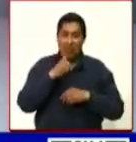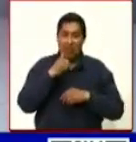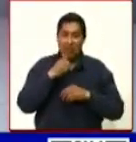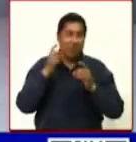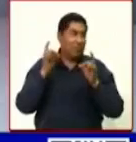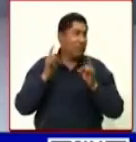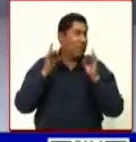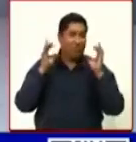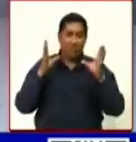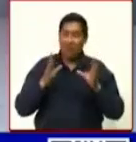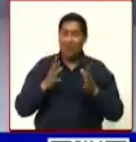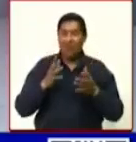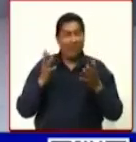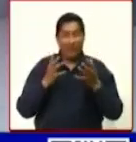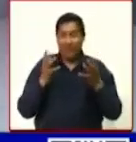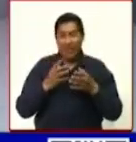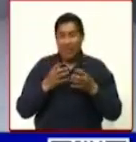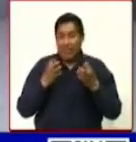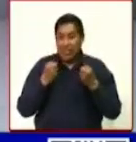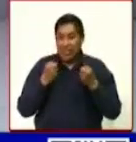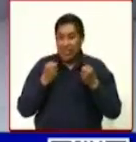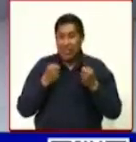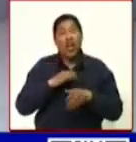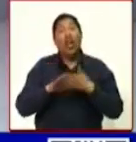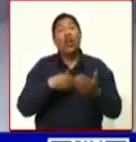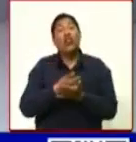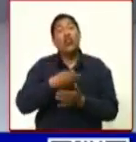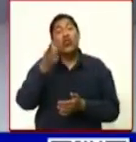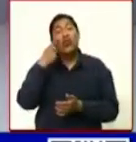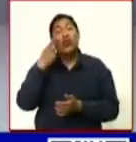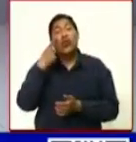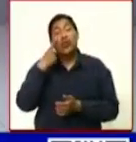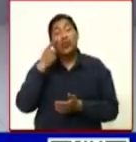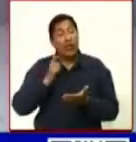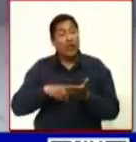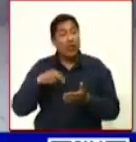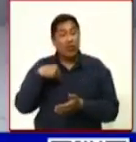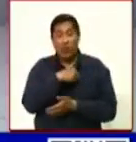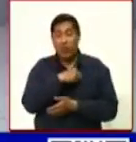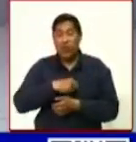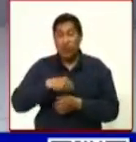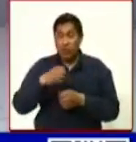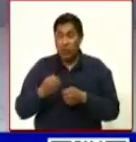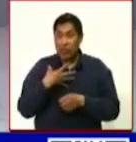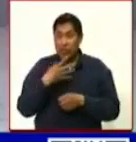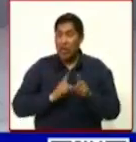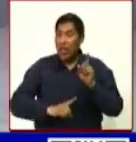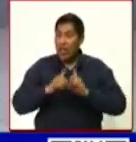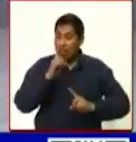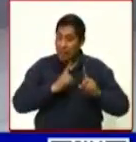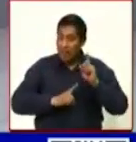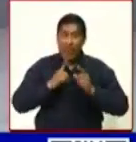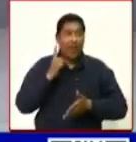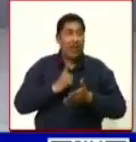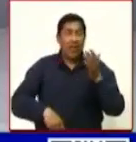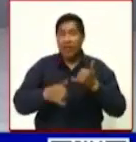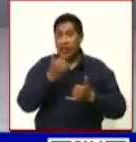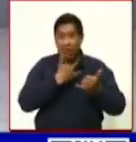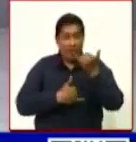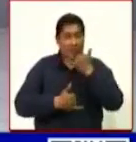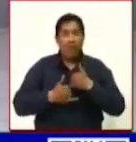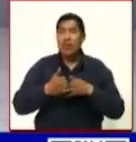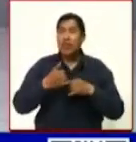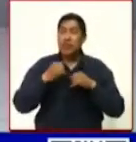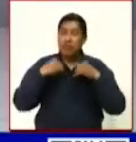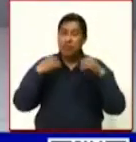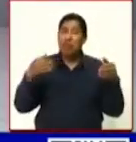muchacha la impotencia claro todos hemos conocido historias hasta nosotros Juan Pablo nos ha contado alguien lo que le ha sucedido en